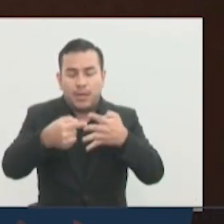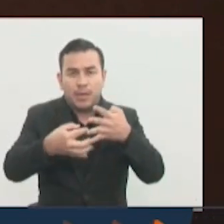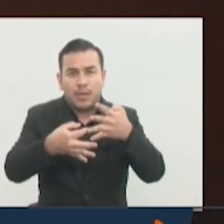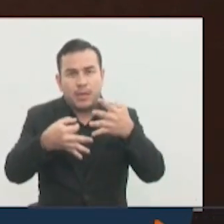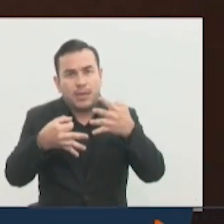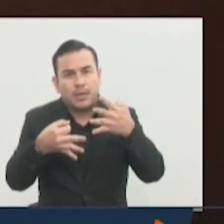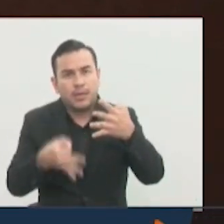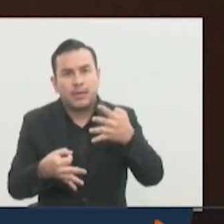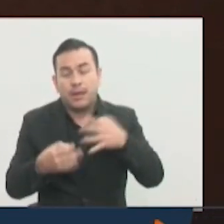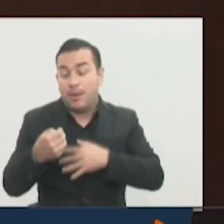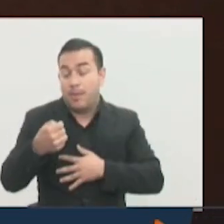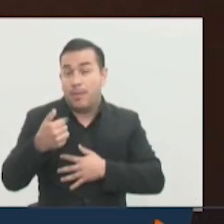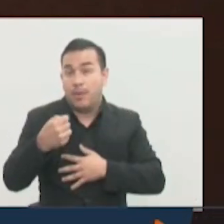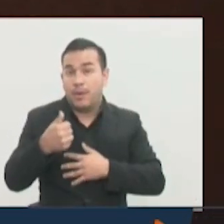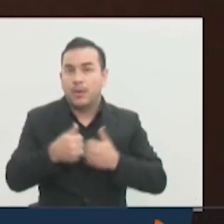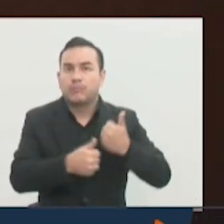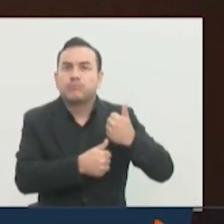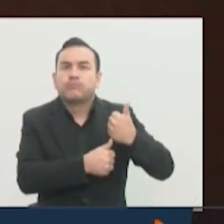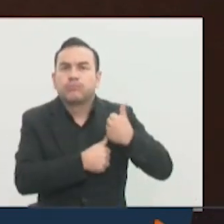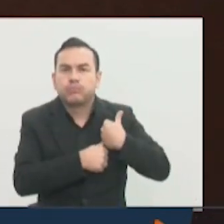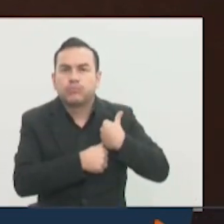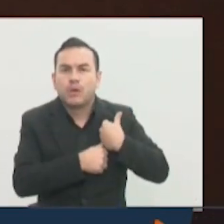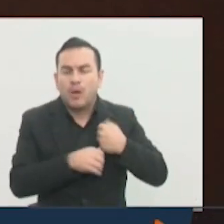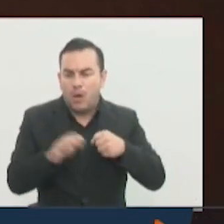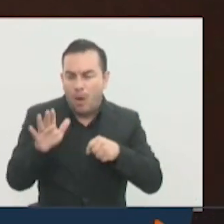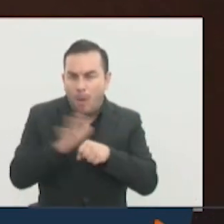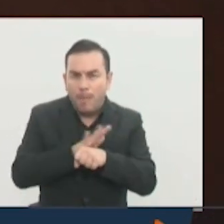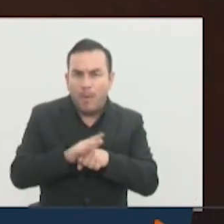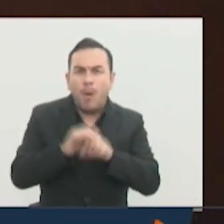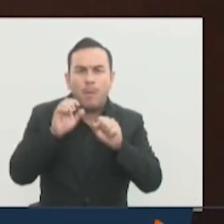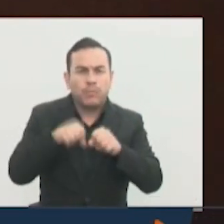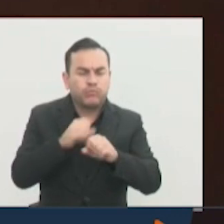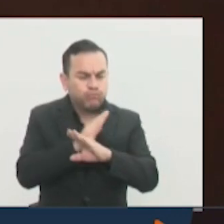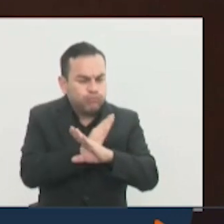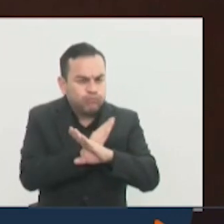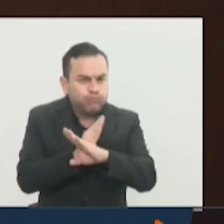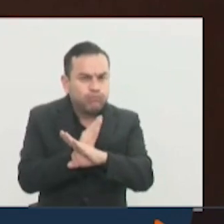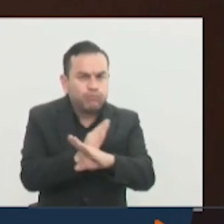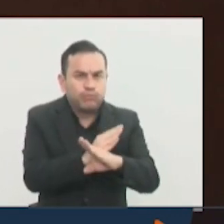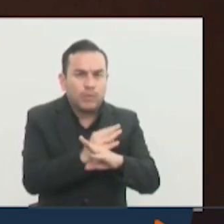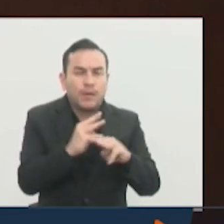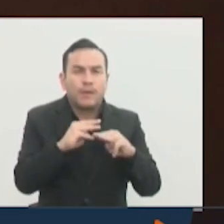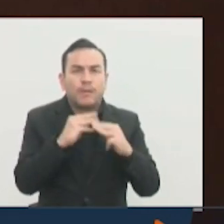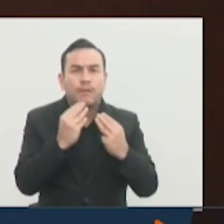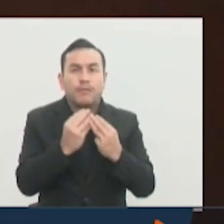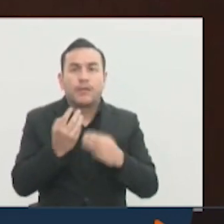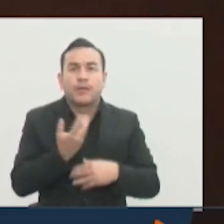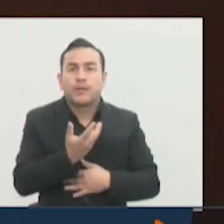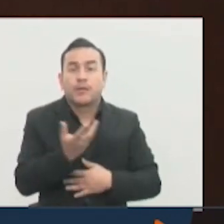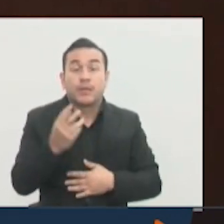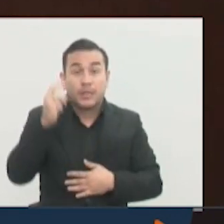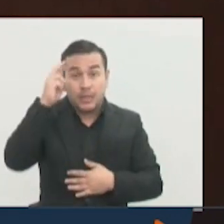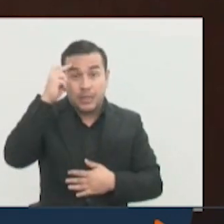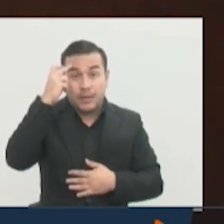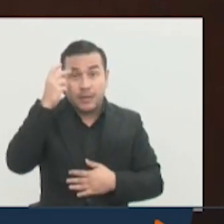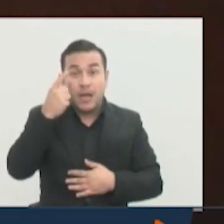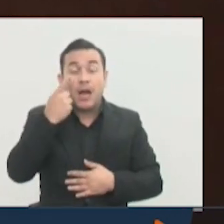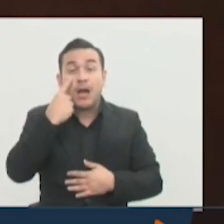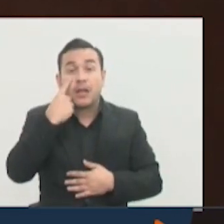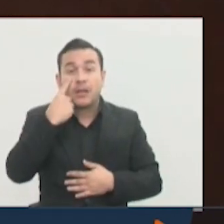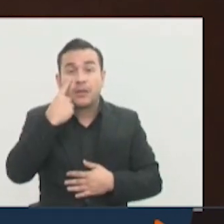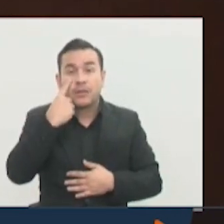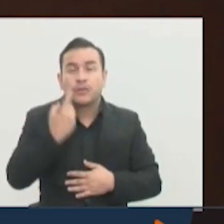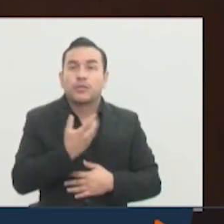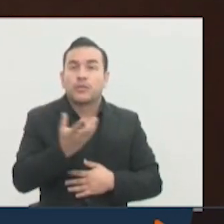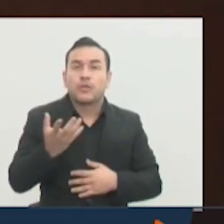a la policía y al ejército para poder hacer su trabajo las herramientas Generalmente están en las